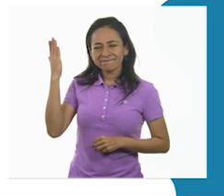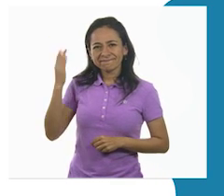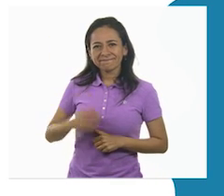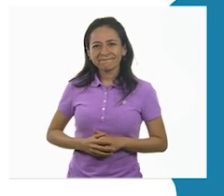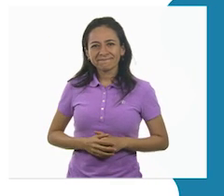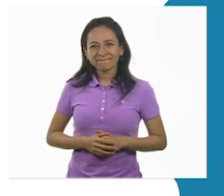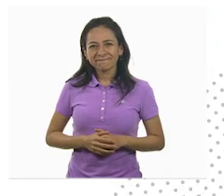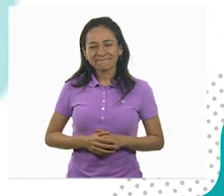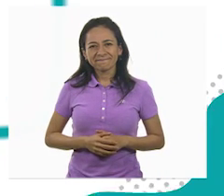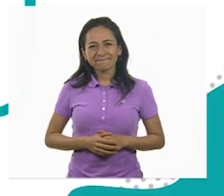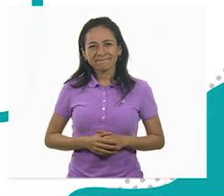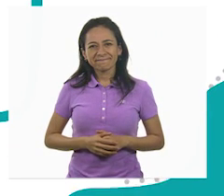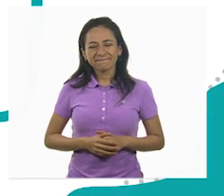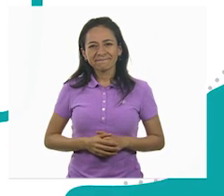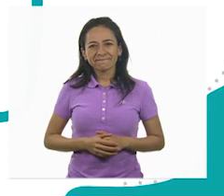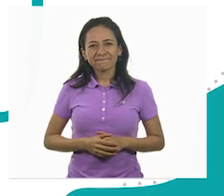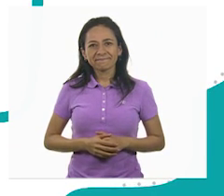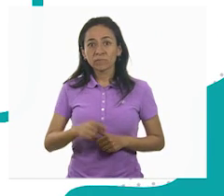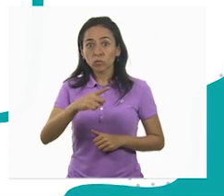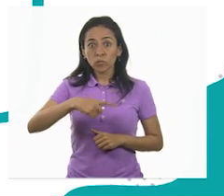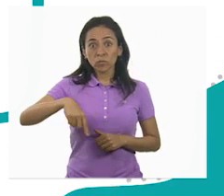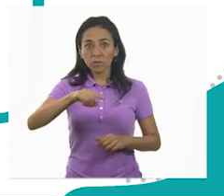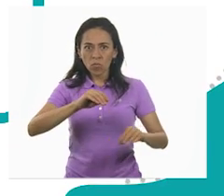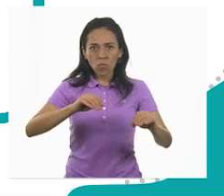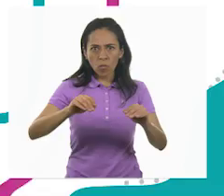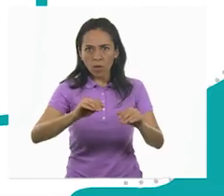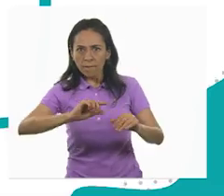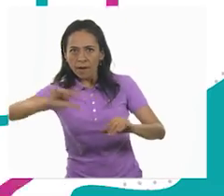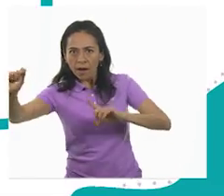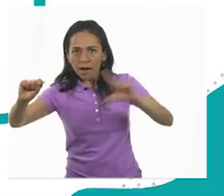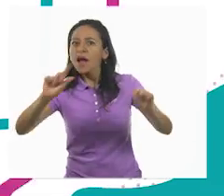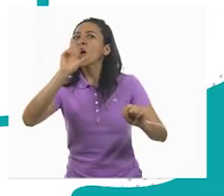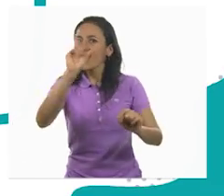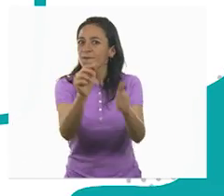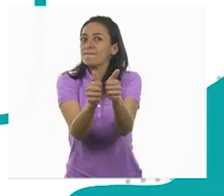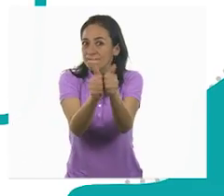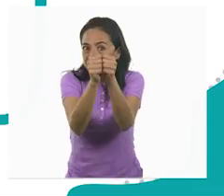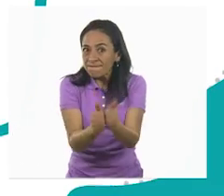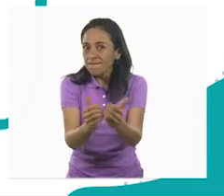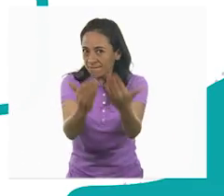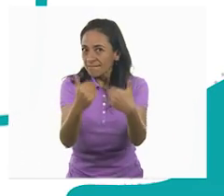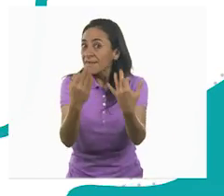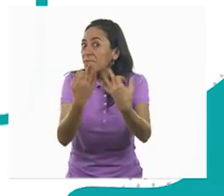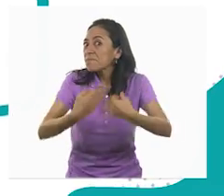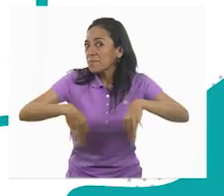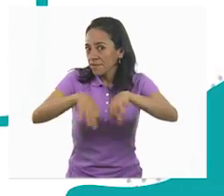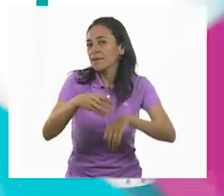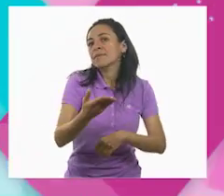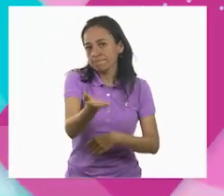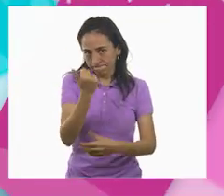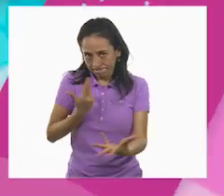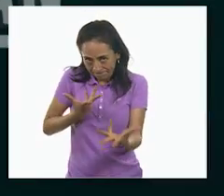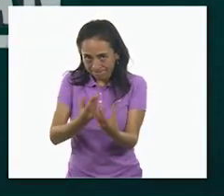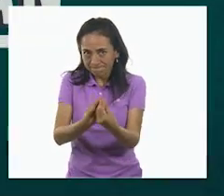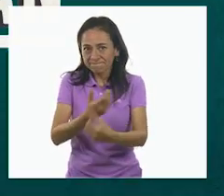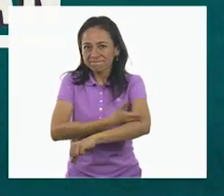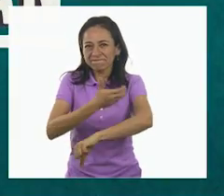aprendeencasa.cep.gov.mx. No se muevan de su lugar porque tenemos algo muy importante para ustedes. Acompáñenos.